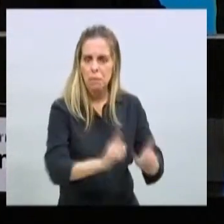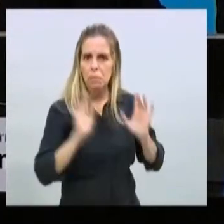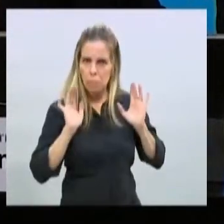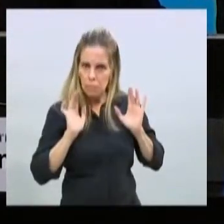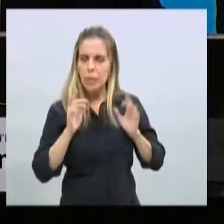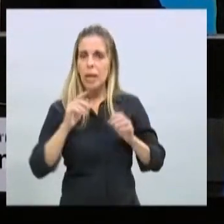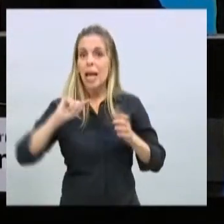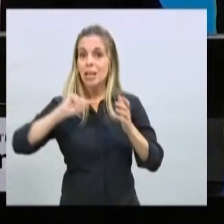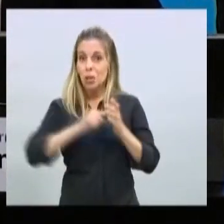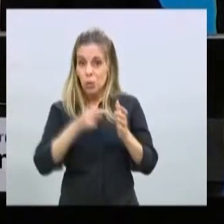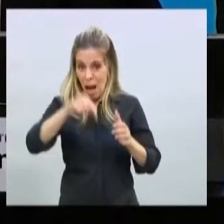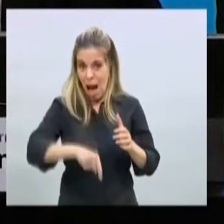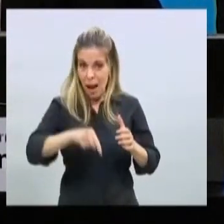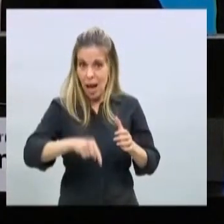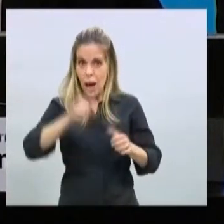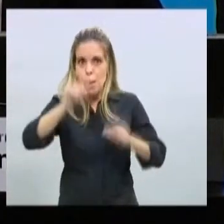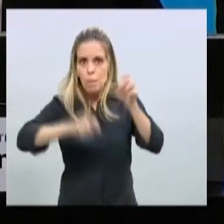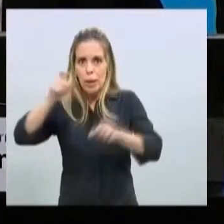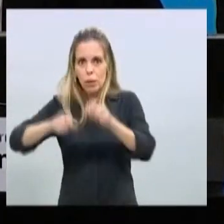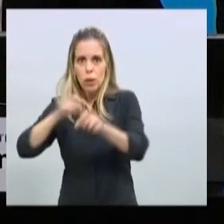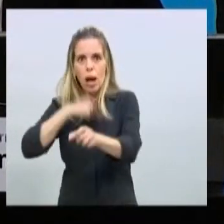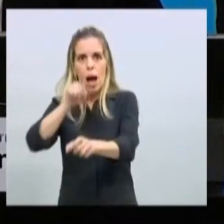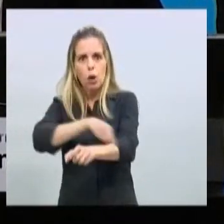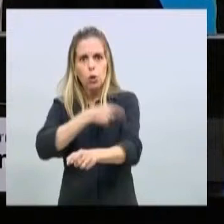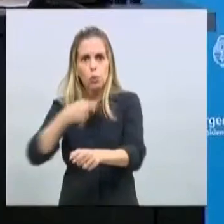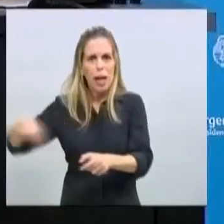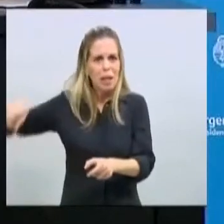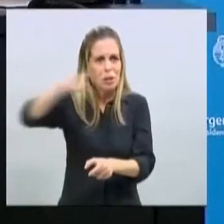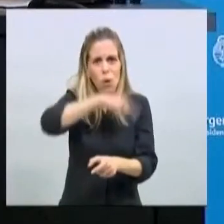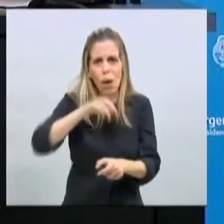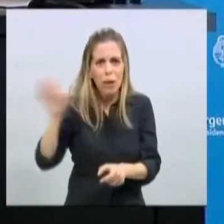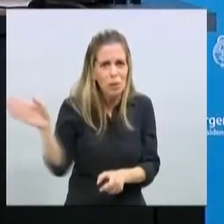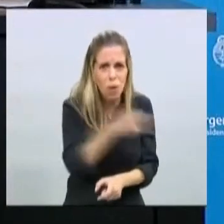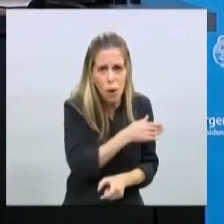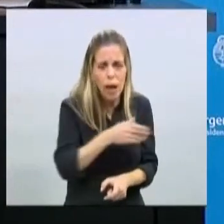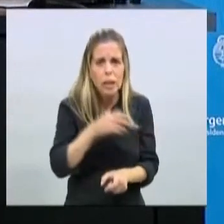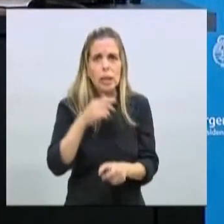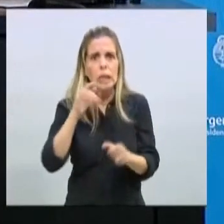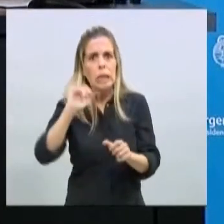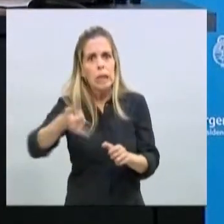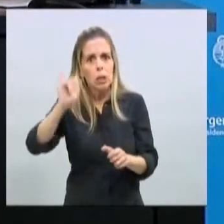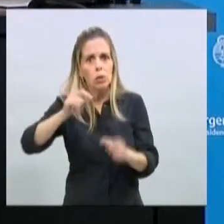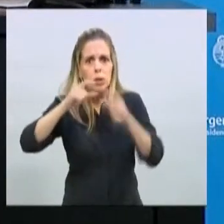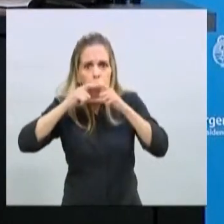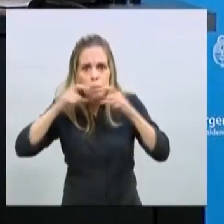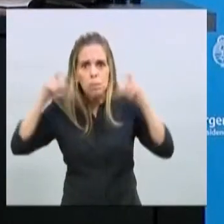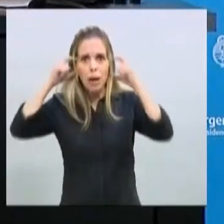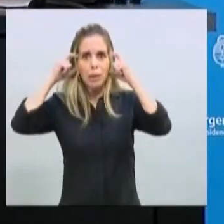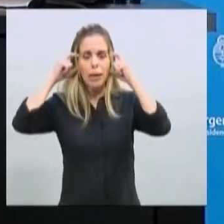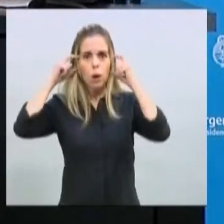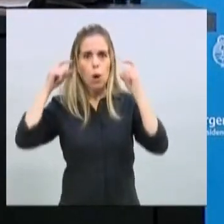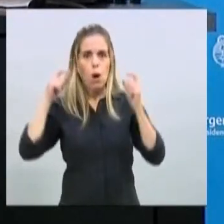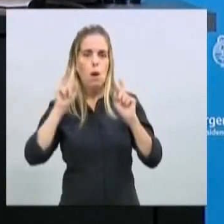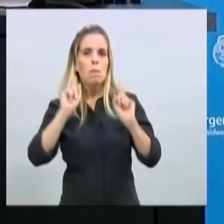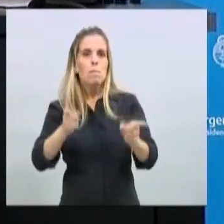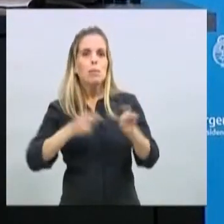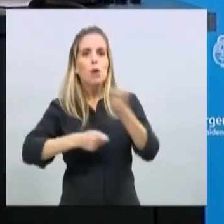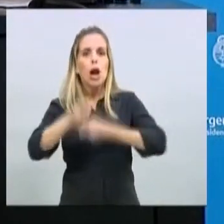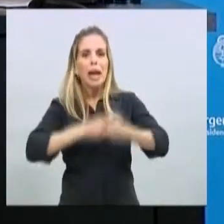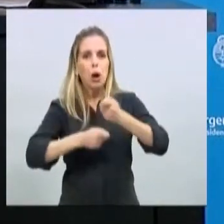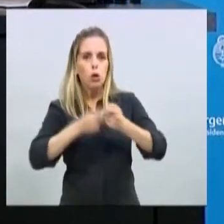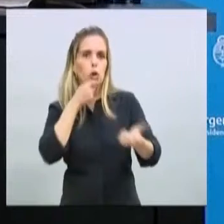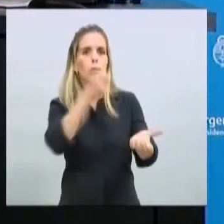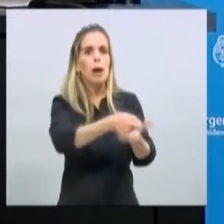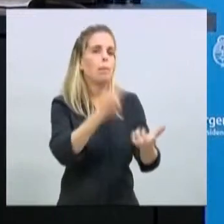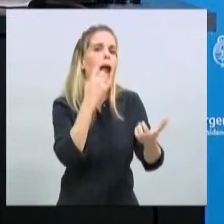no use barbijo. En todos los lugares que están abiertos porque son locales esenciales, se cumple la distancia de las colas, guarda la gente, 1 o 2